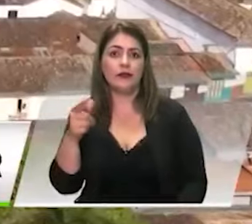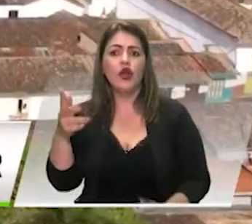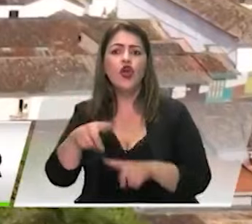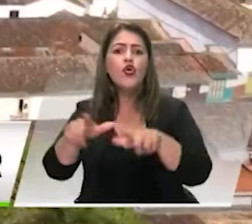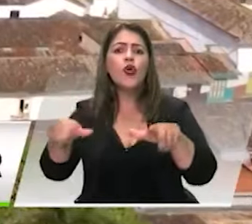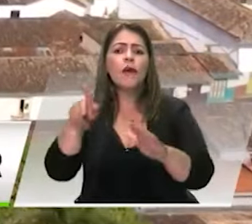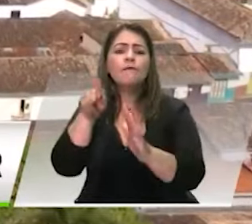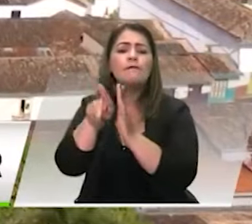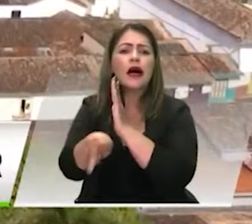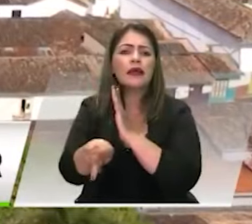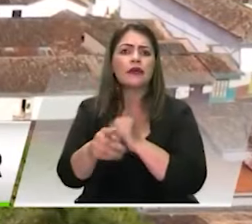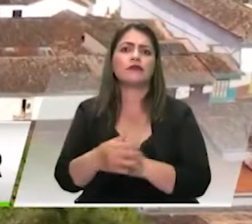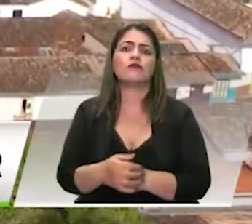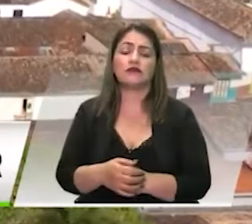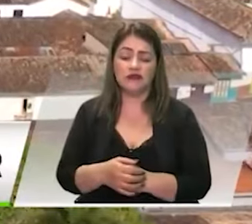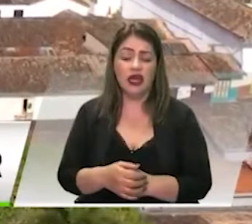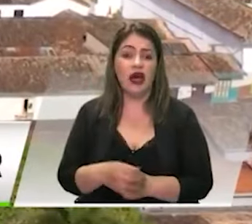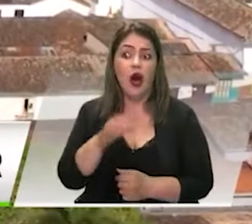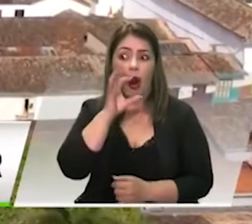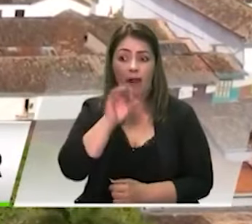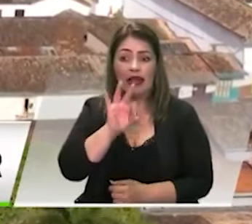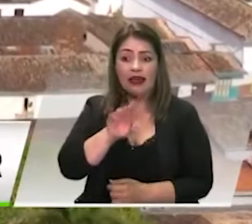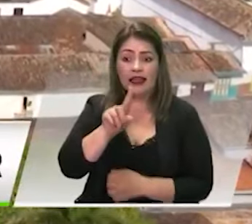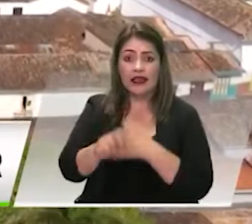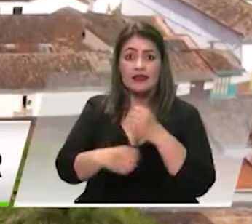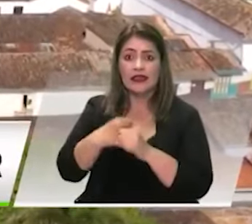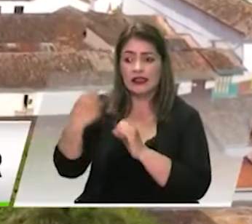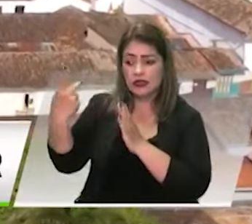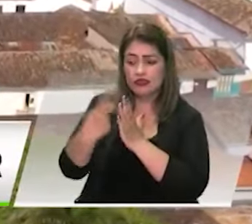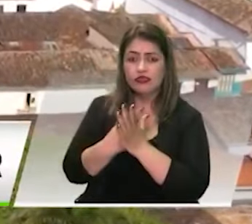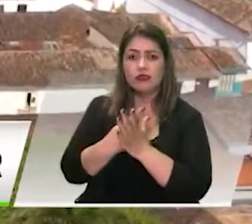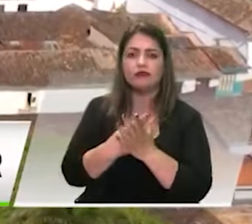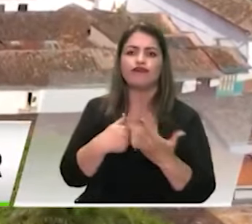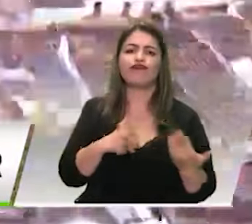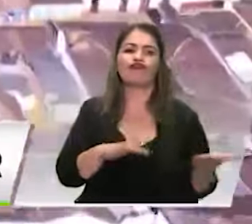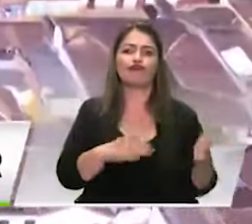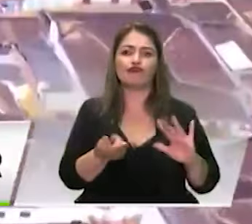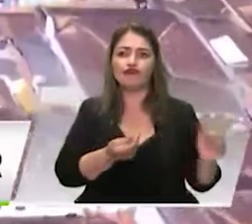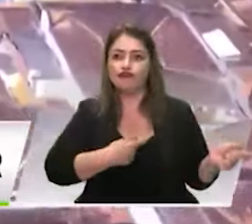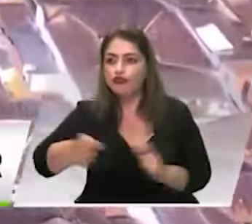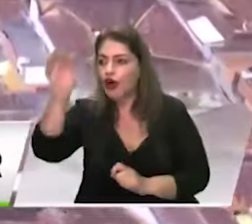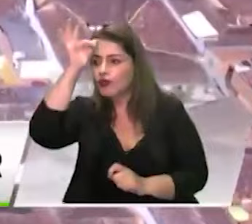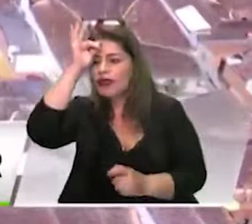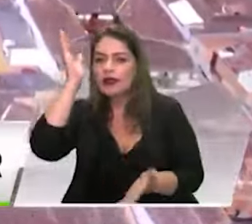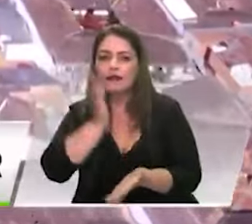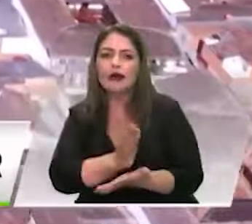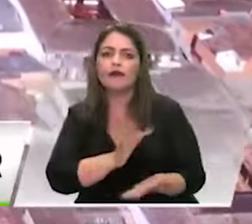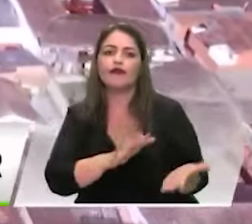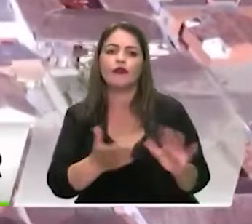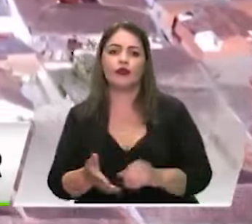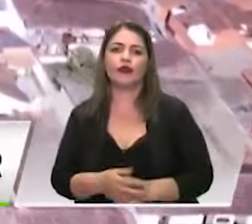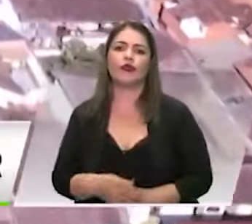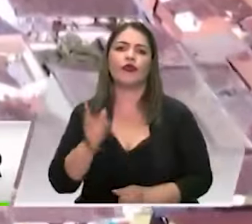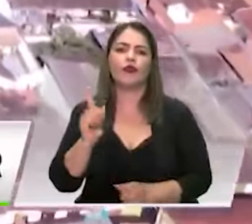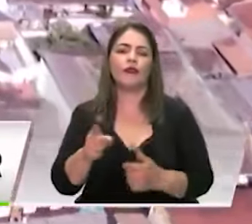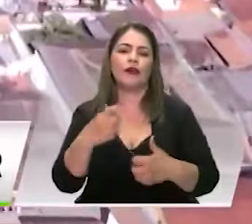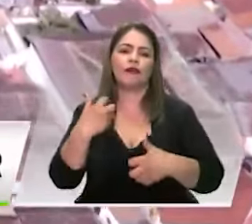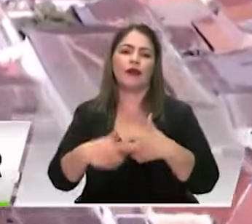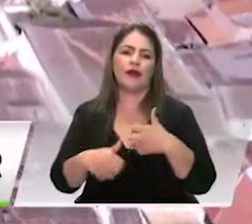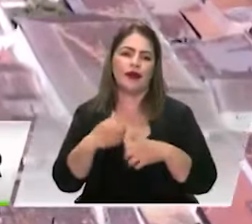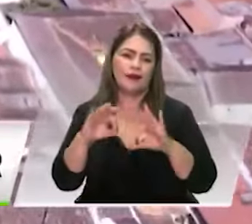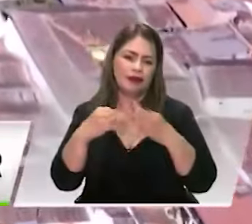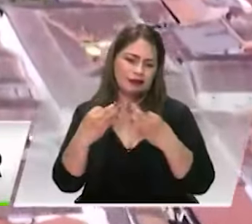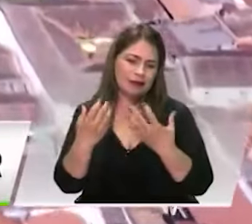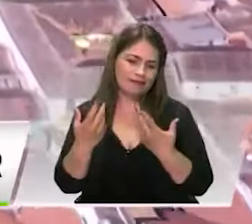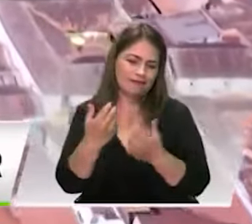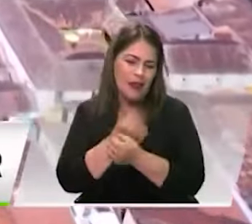tórax con un arma blanca en una riña pasional. Murió mientras era trasladado a un centro especializado en Medellín. En zona rural, un joven